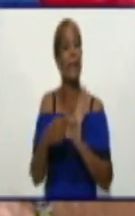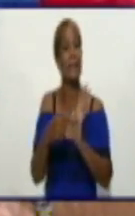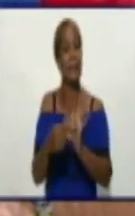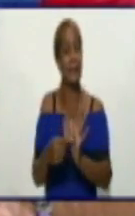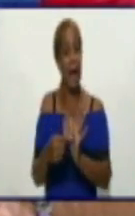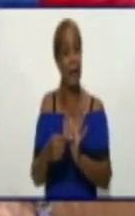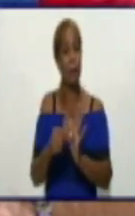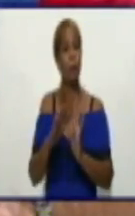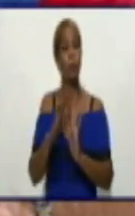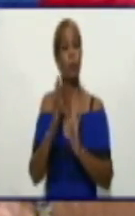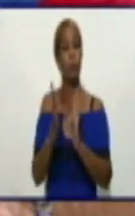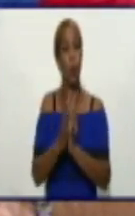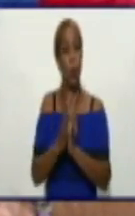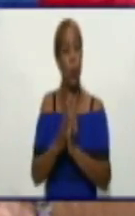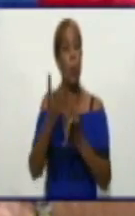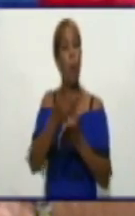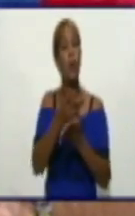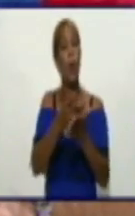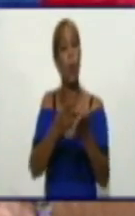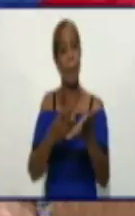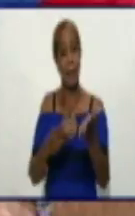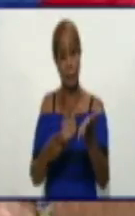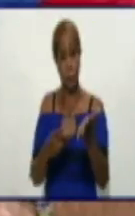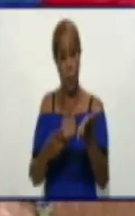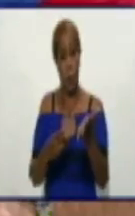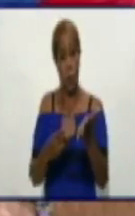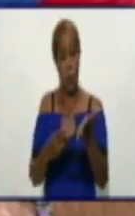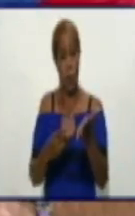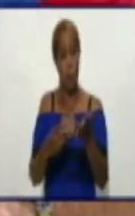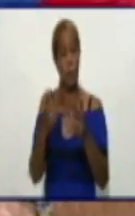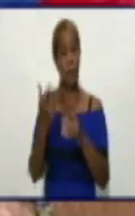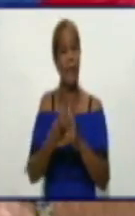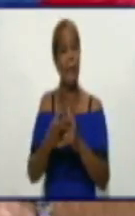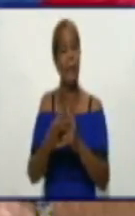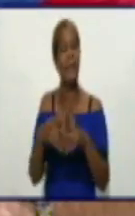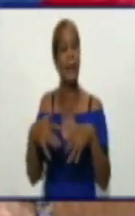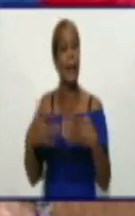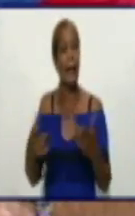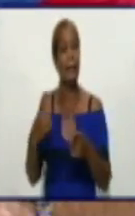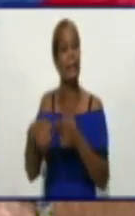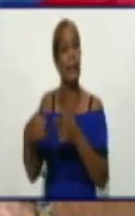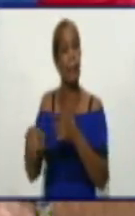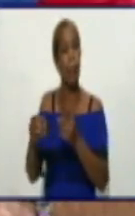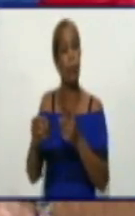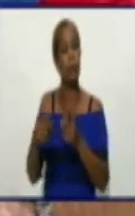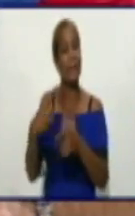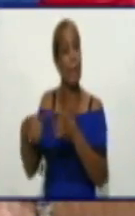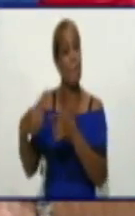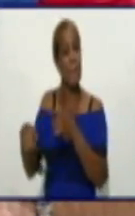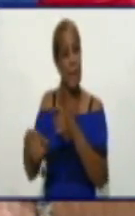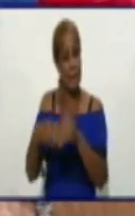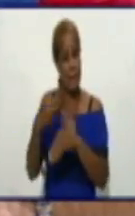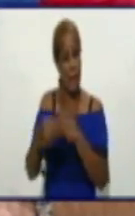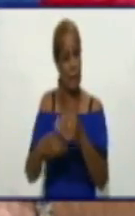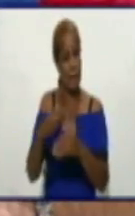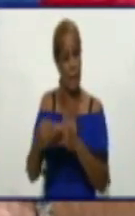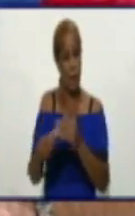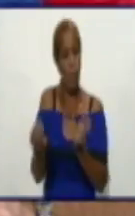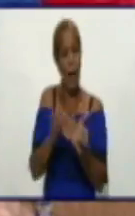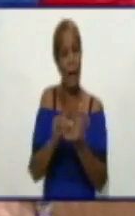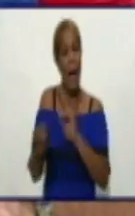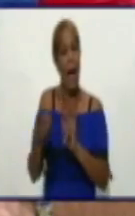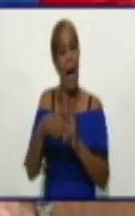agregado a su medio de transporte, que ya está legalizado y que ellos incorporaron como un proceso de cambio o una conversión. ¿Ya? Si